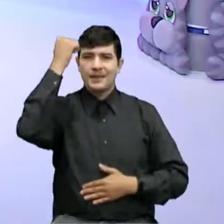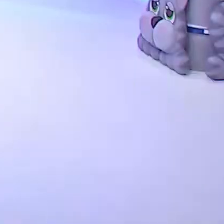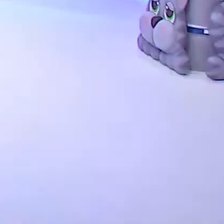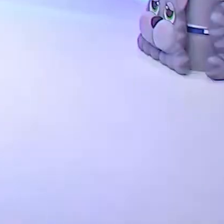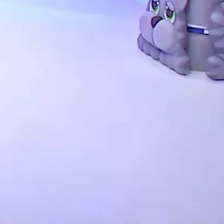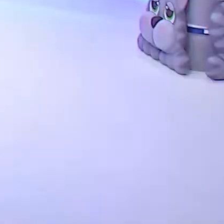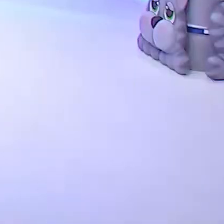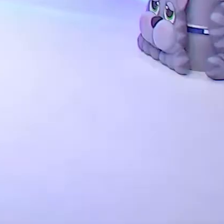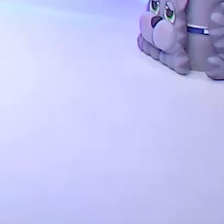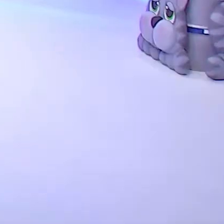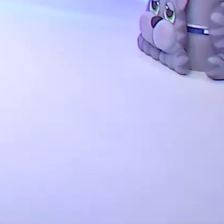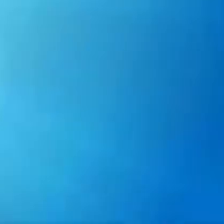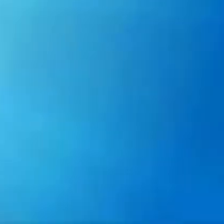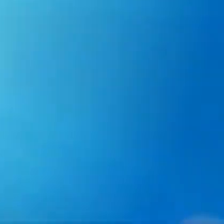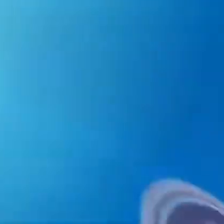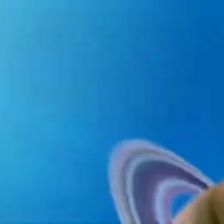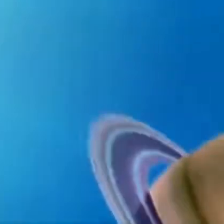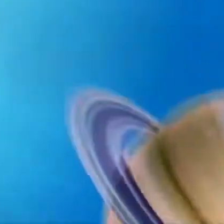Presente Profe.